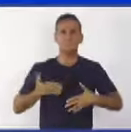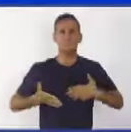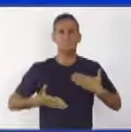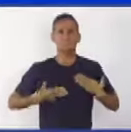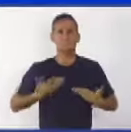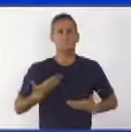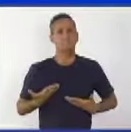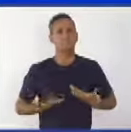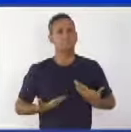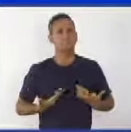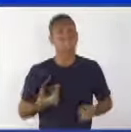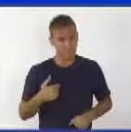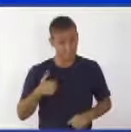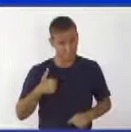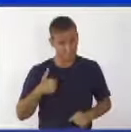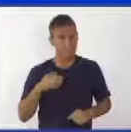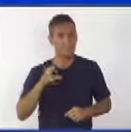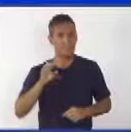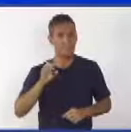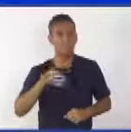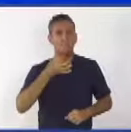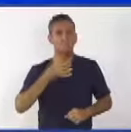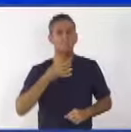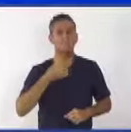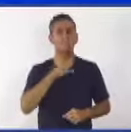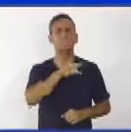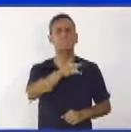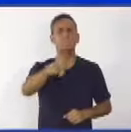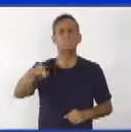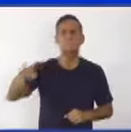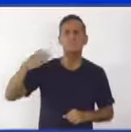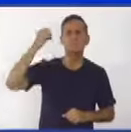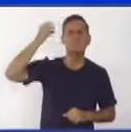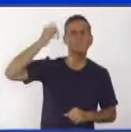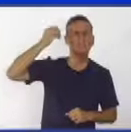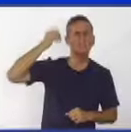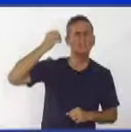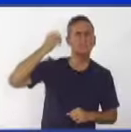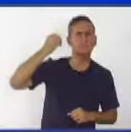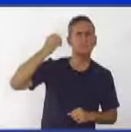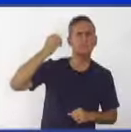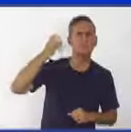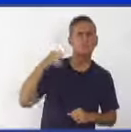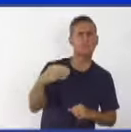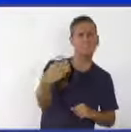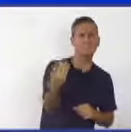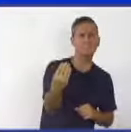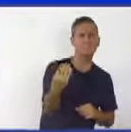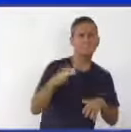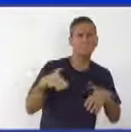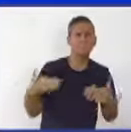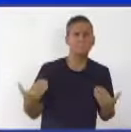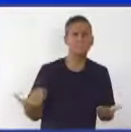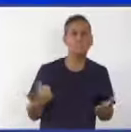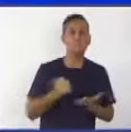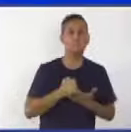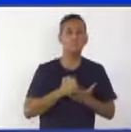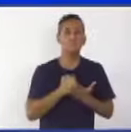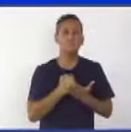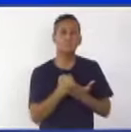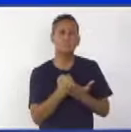para disfrutar yo les pido que ustedes piensen en que les sugiere ese título